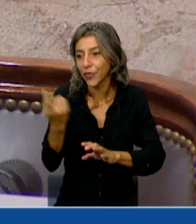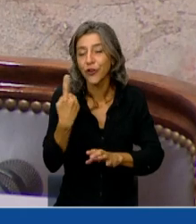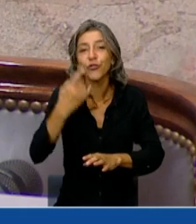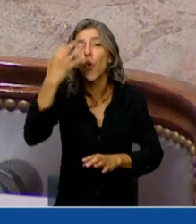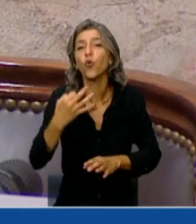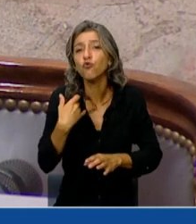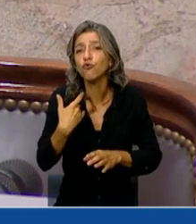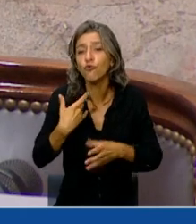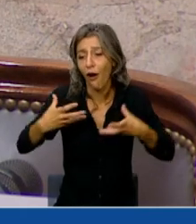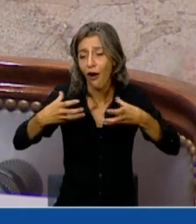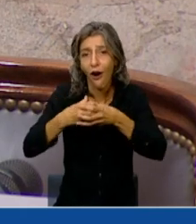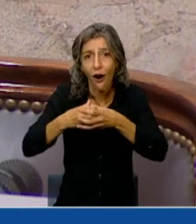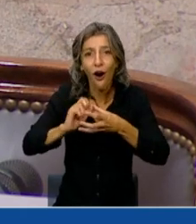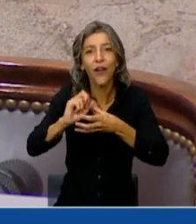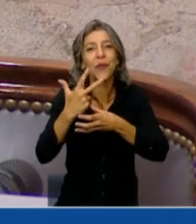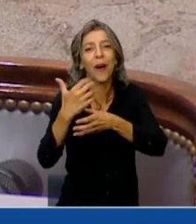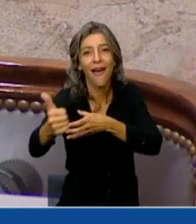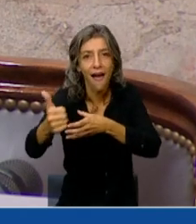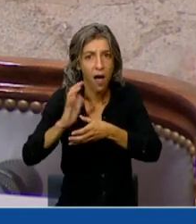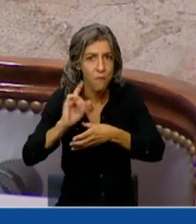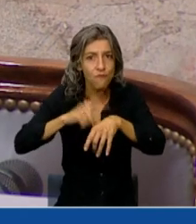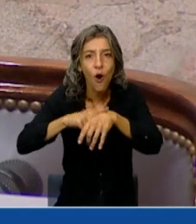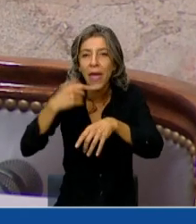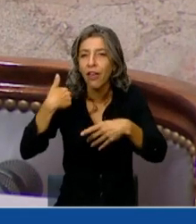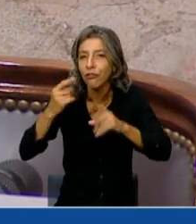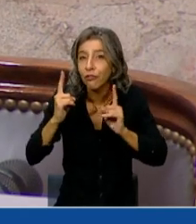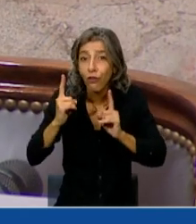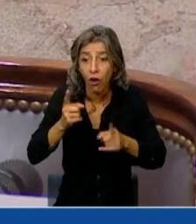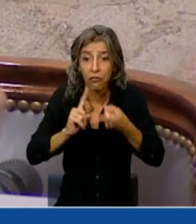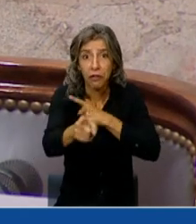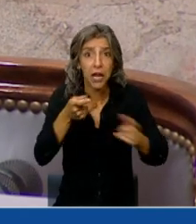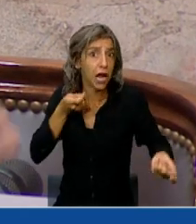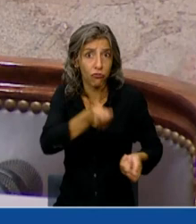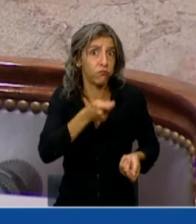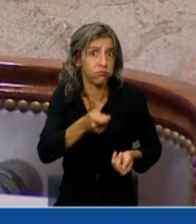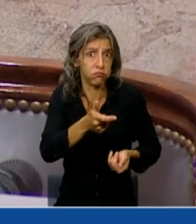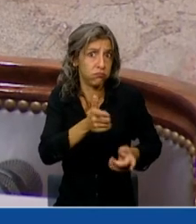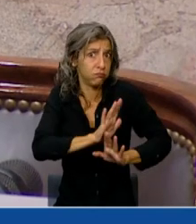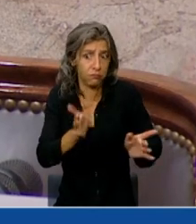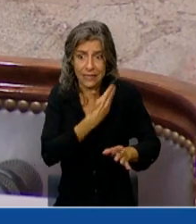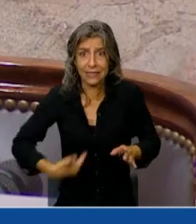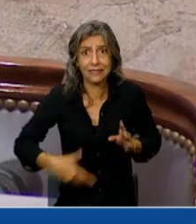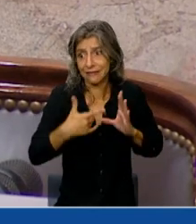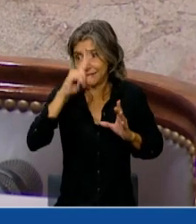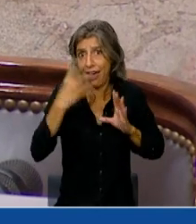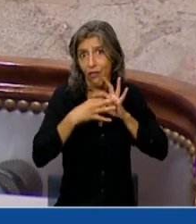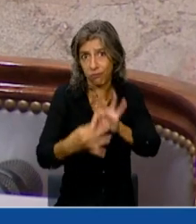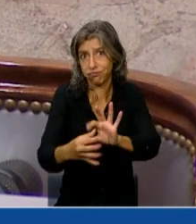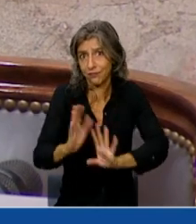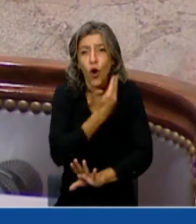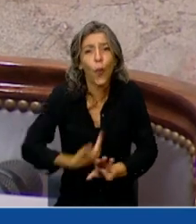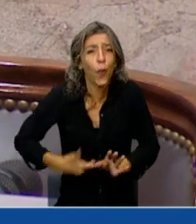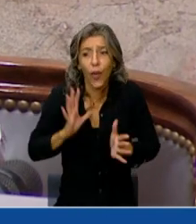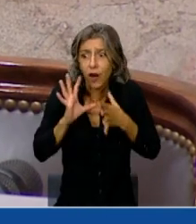AAA, que asesinaba directamente de la mano del Estado y del